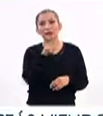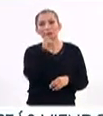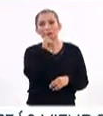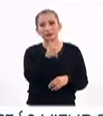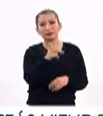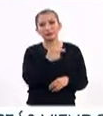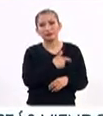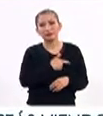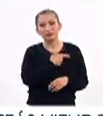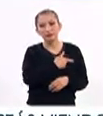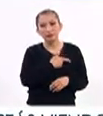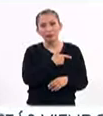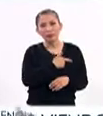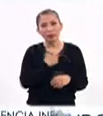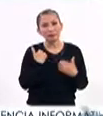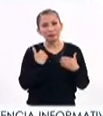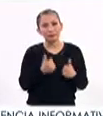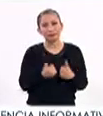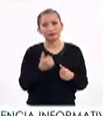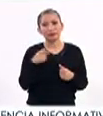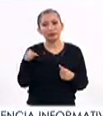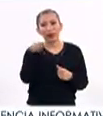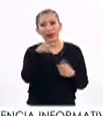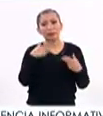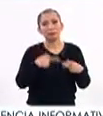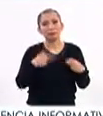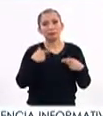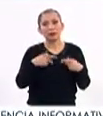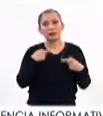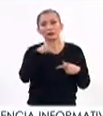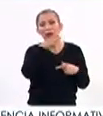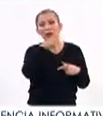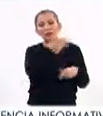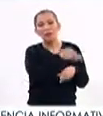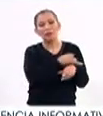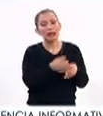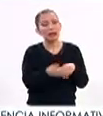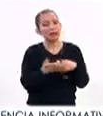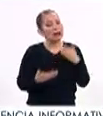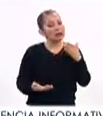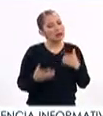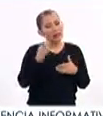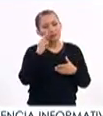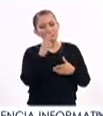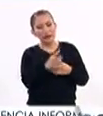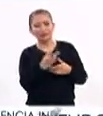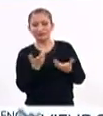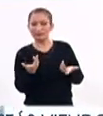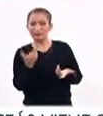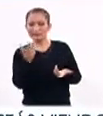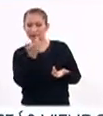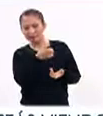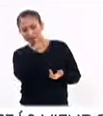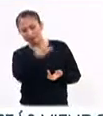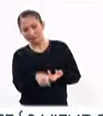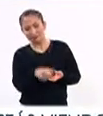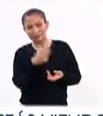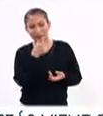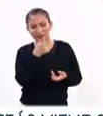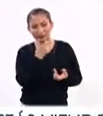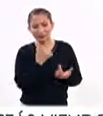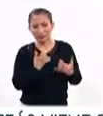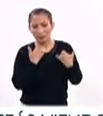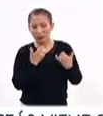ahí que me gustaría que nos ayudaras a entender, sobre todo para esas personas, los padres de familia que de repente ven atributos en el joven, o